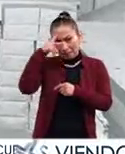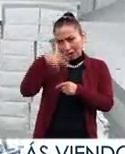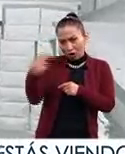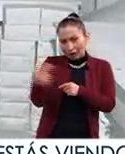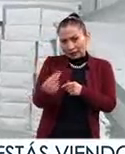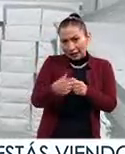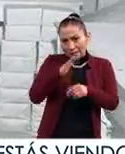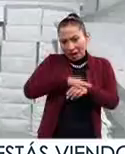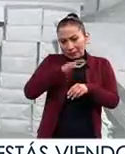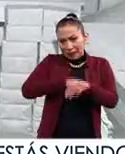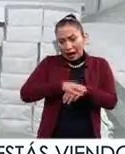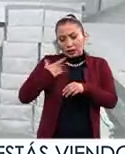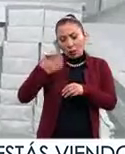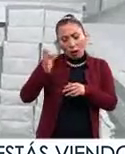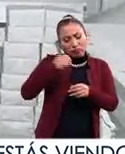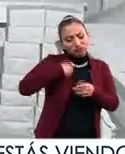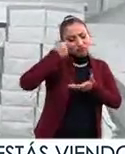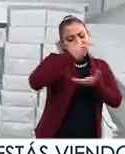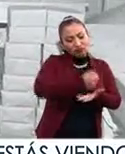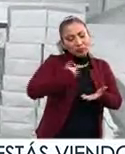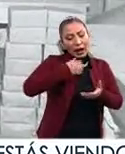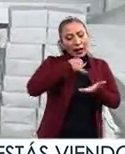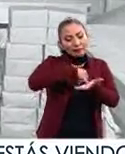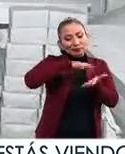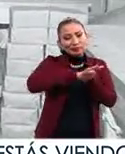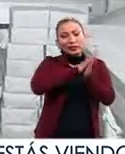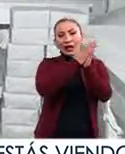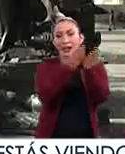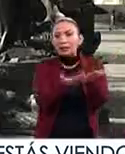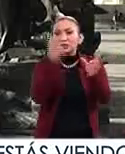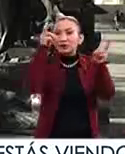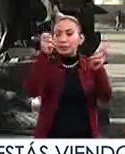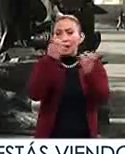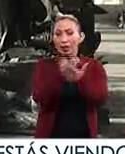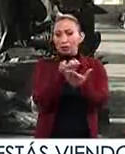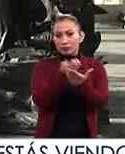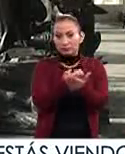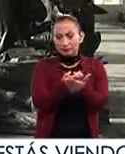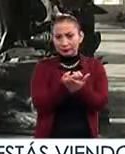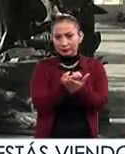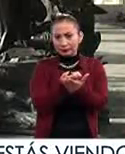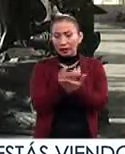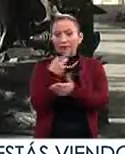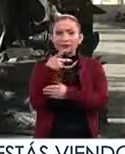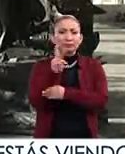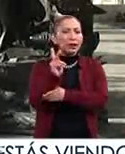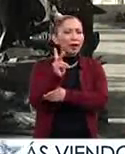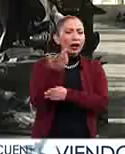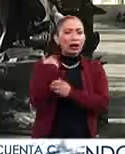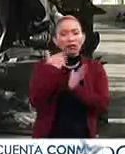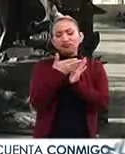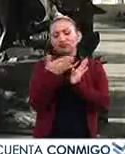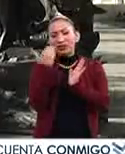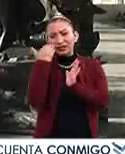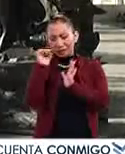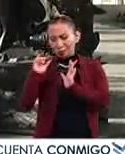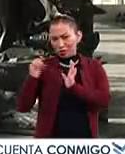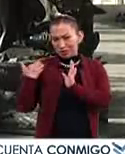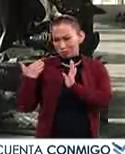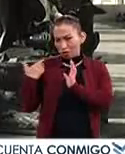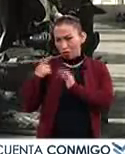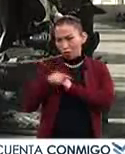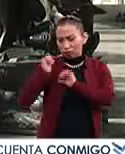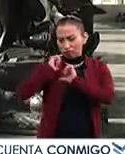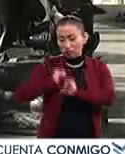en expansión, reunió un fondo para publicar libros sobre asuntos económicos. Sin embargo, en las décadas recientes,